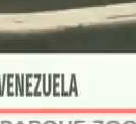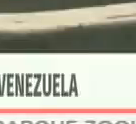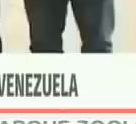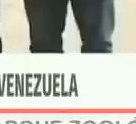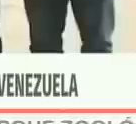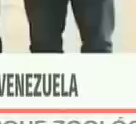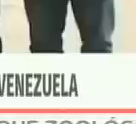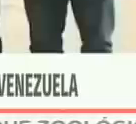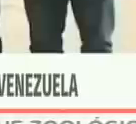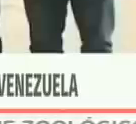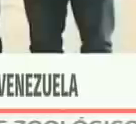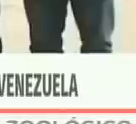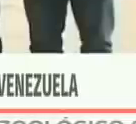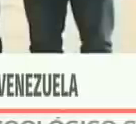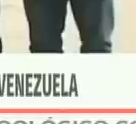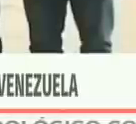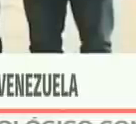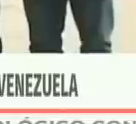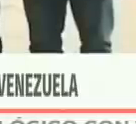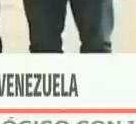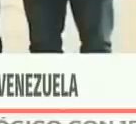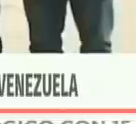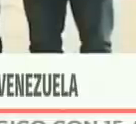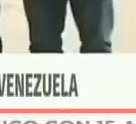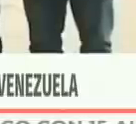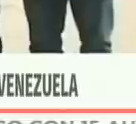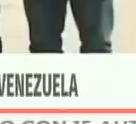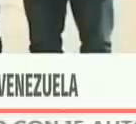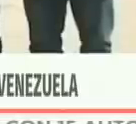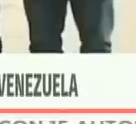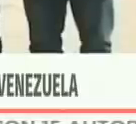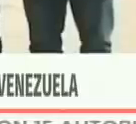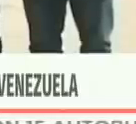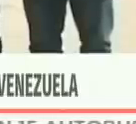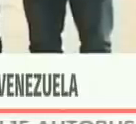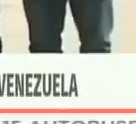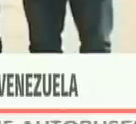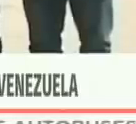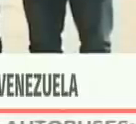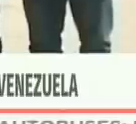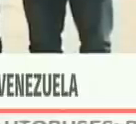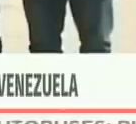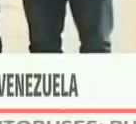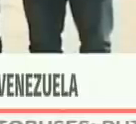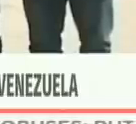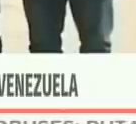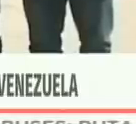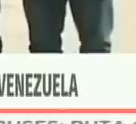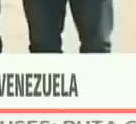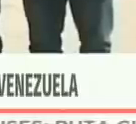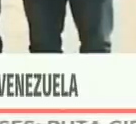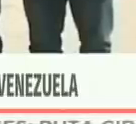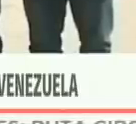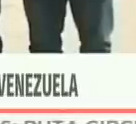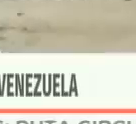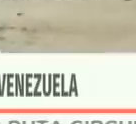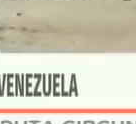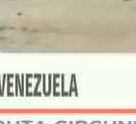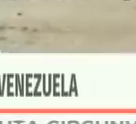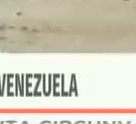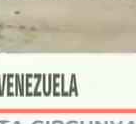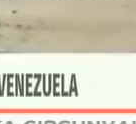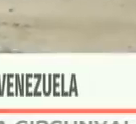las oportunidades para demostrarle que nosotros valemos, demostrarle al imperialismo que nosotros somos venezolanos y que queremos a nuestra